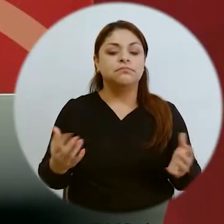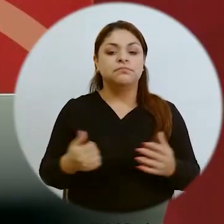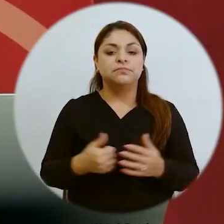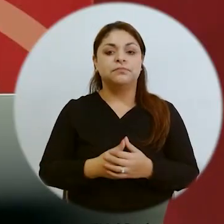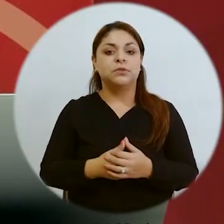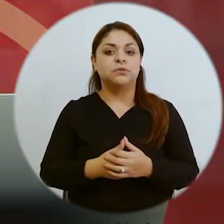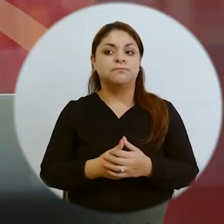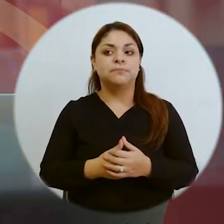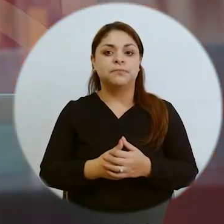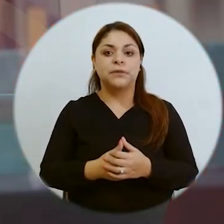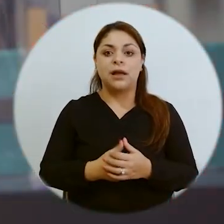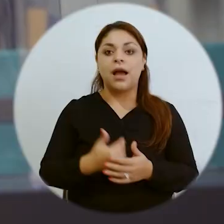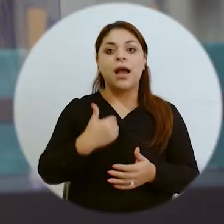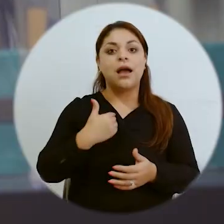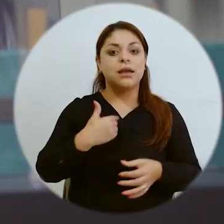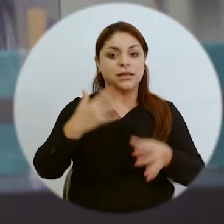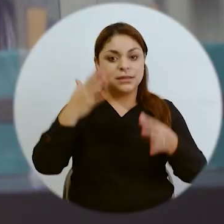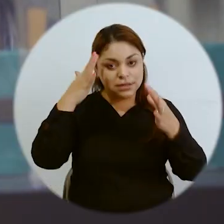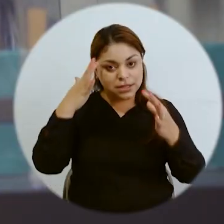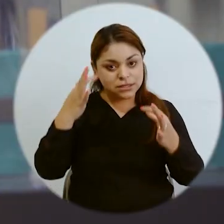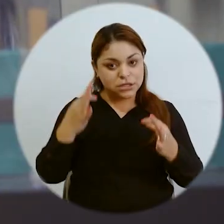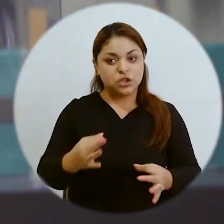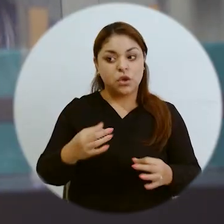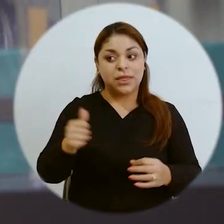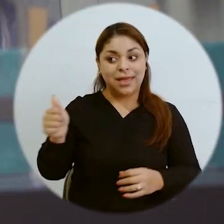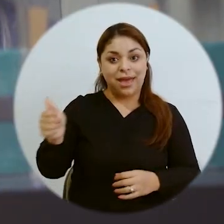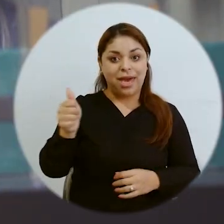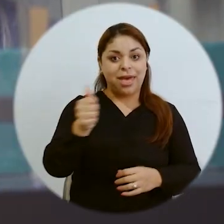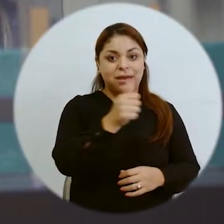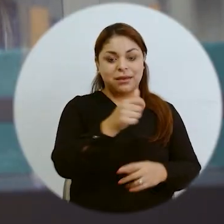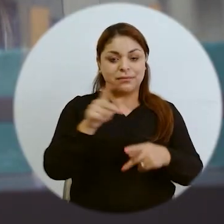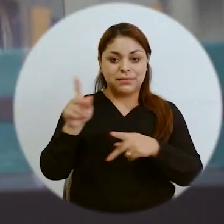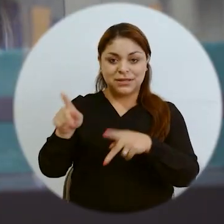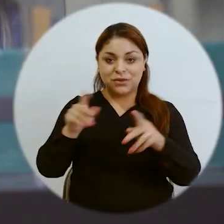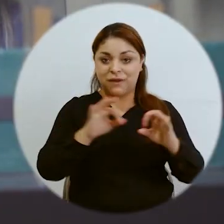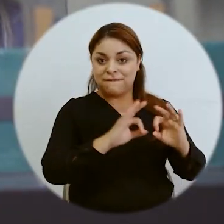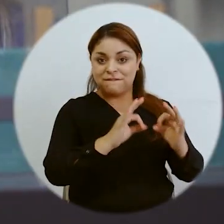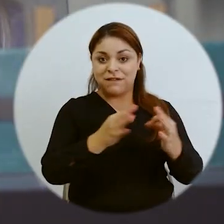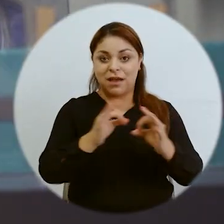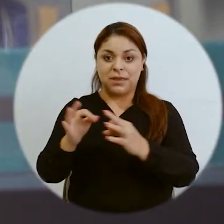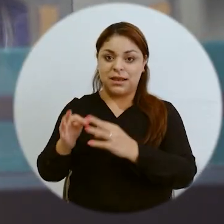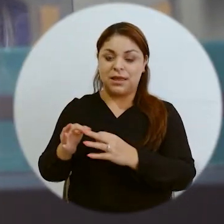tengo serias dudas de si la política pública tendrá esa capacidad.